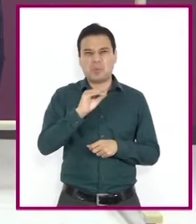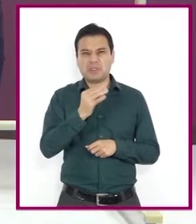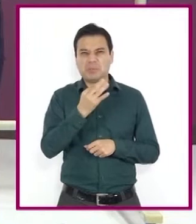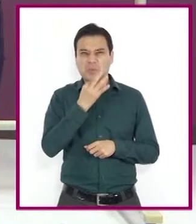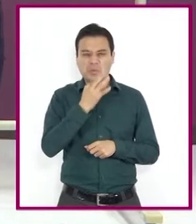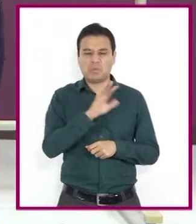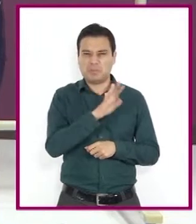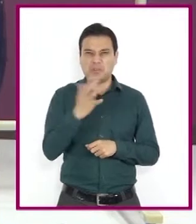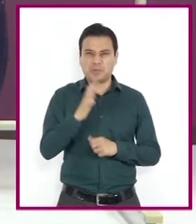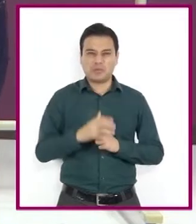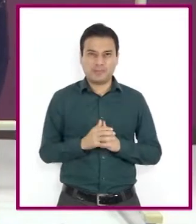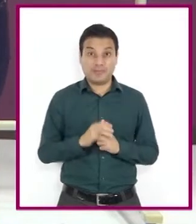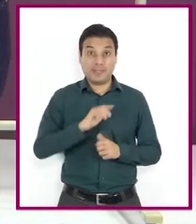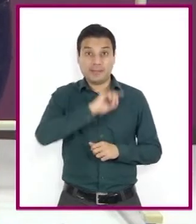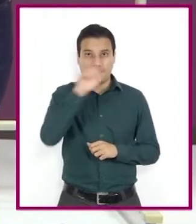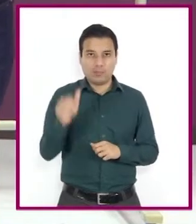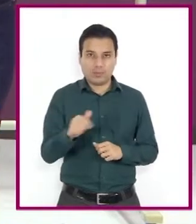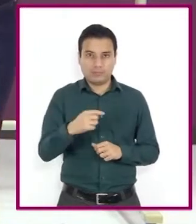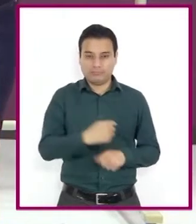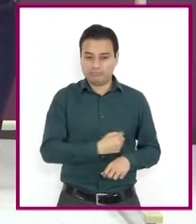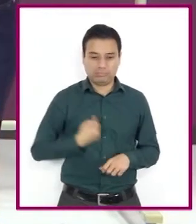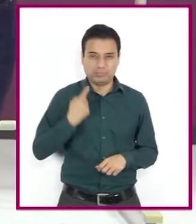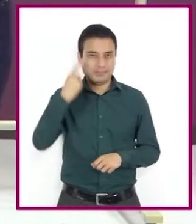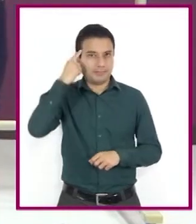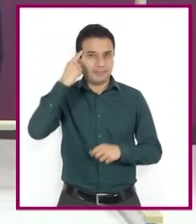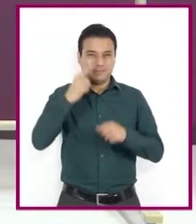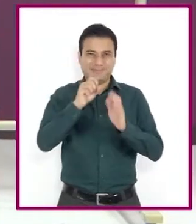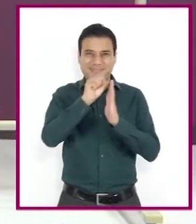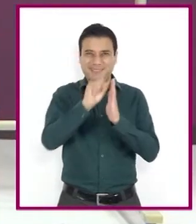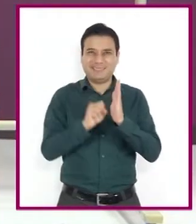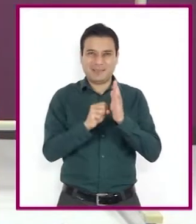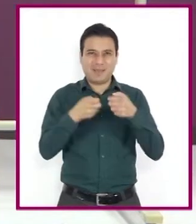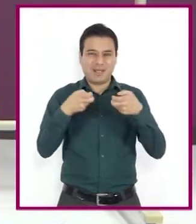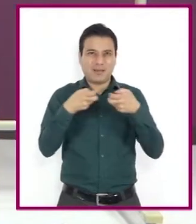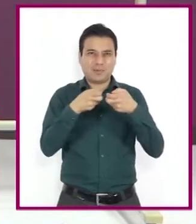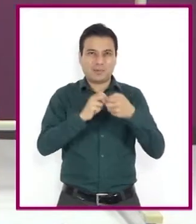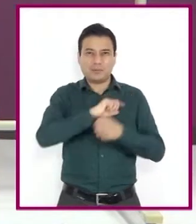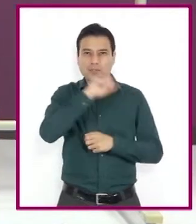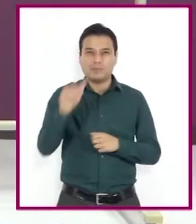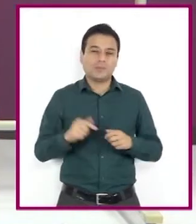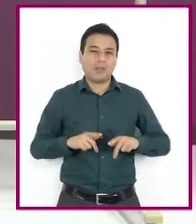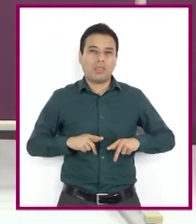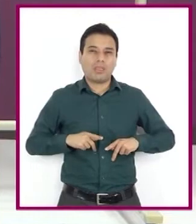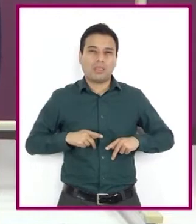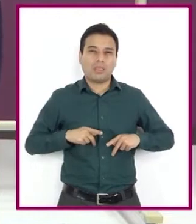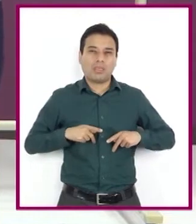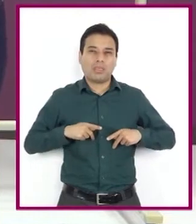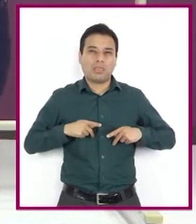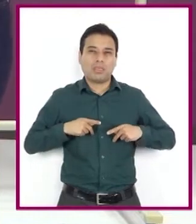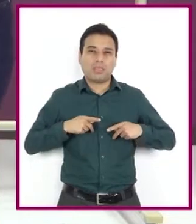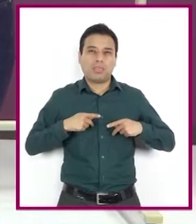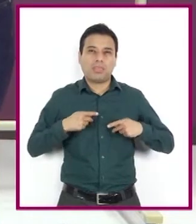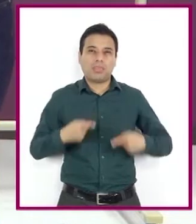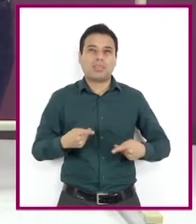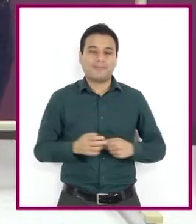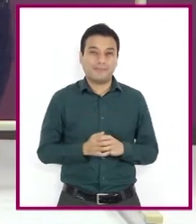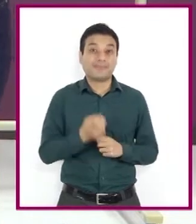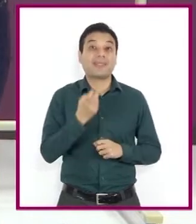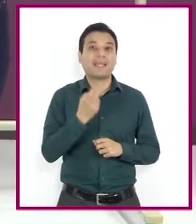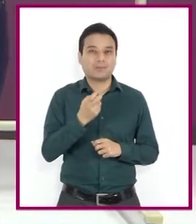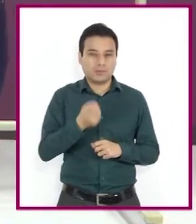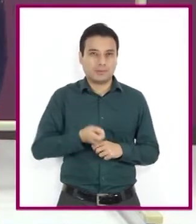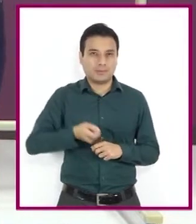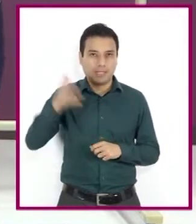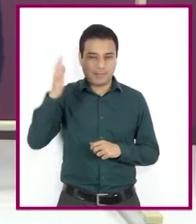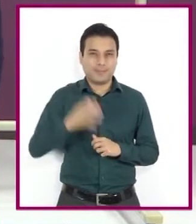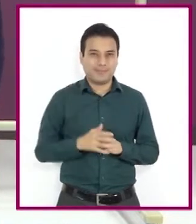con facilidad hacia el sistema nervioso, donde ejerce un efecto depresor de sus funciones, lo que llamamos intoxicación alcohólica,